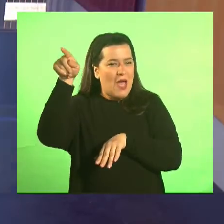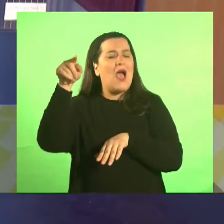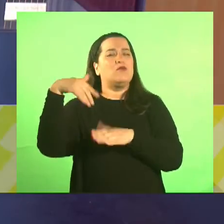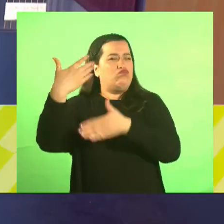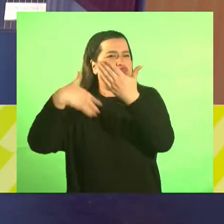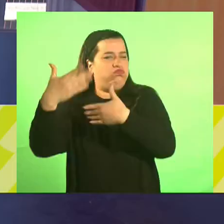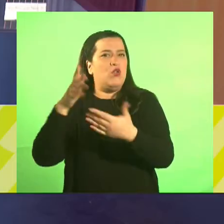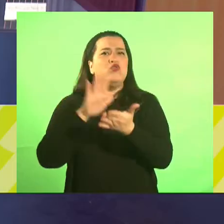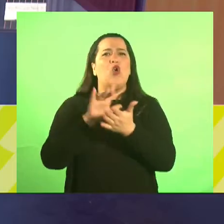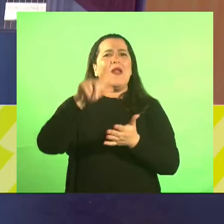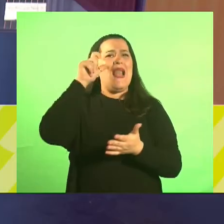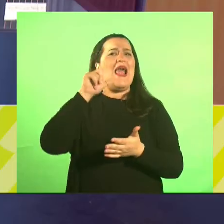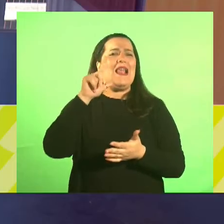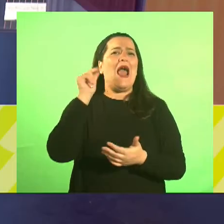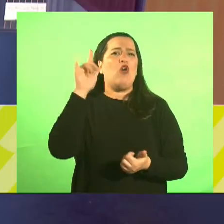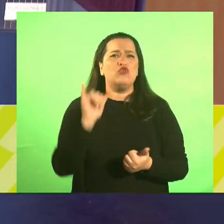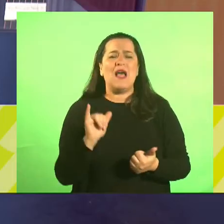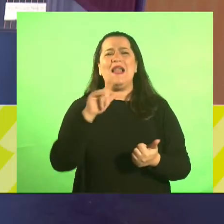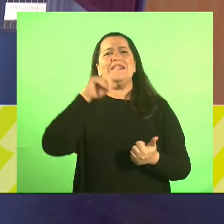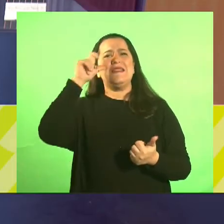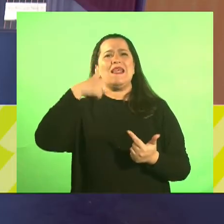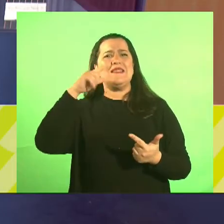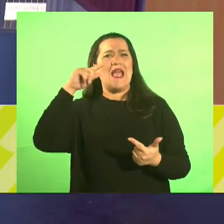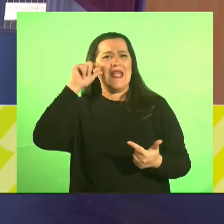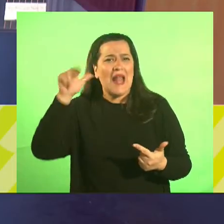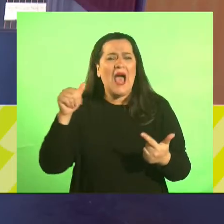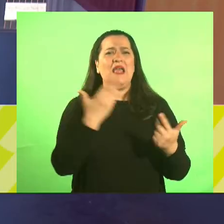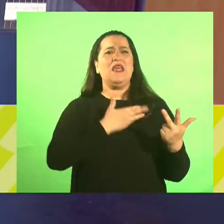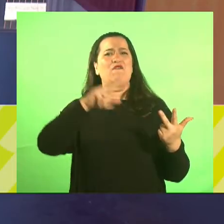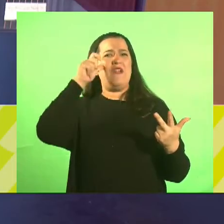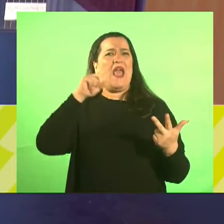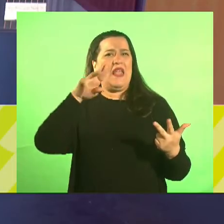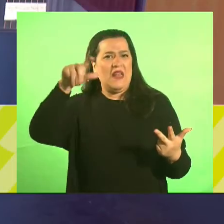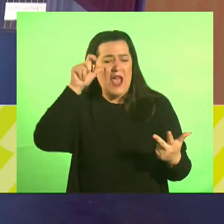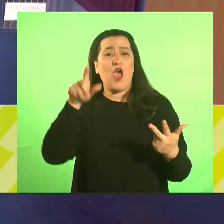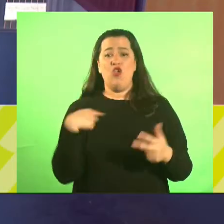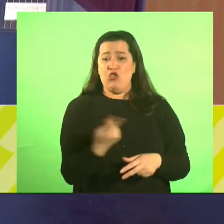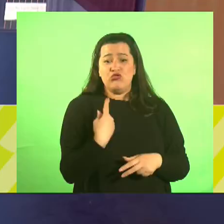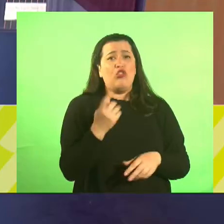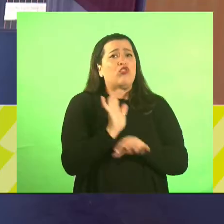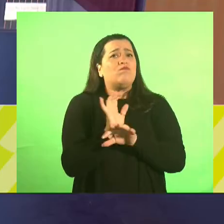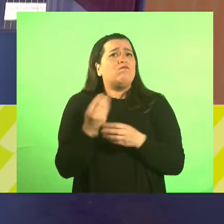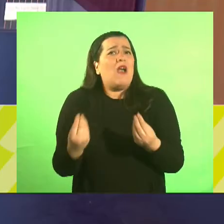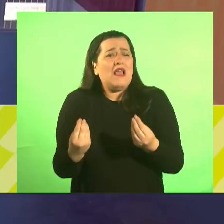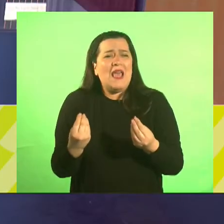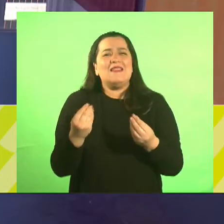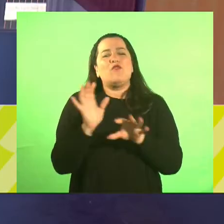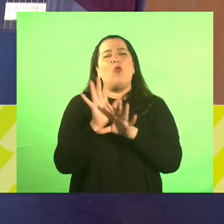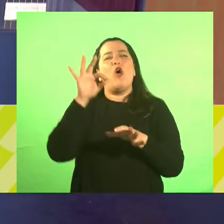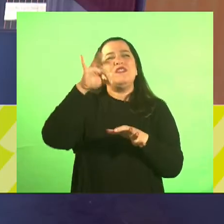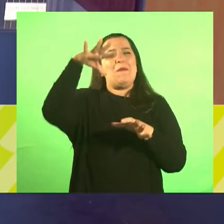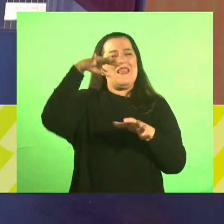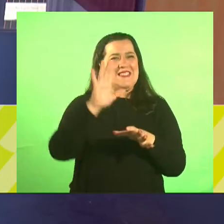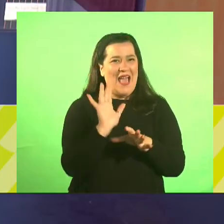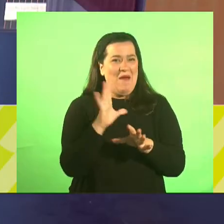sobre Leila González, Anicio Teixeira y Pablo Freire. Digo, nosotros simplemente germinamos una semilla, pero